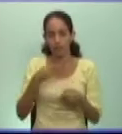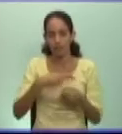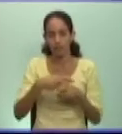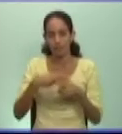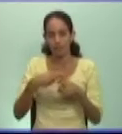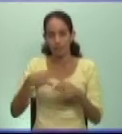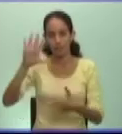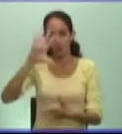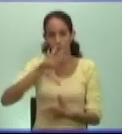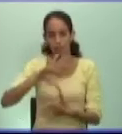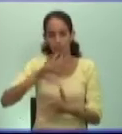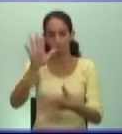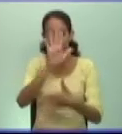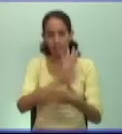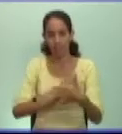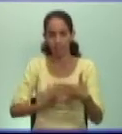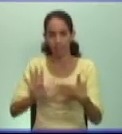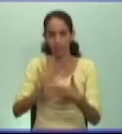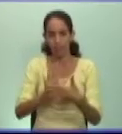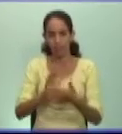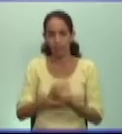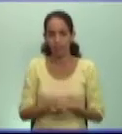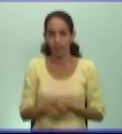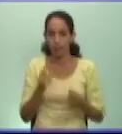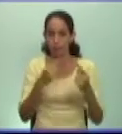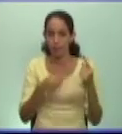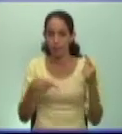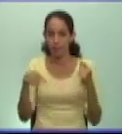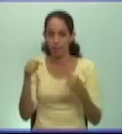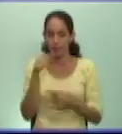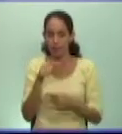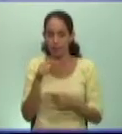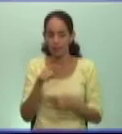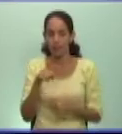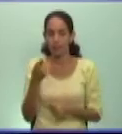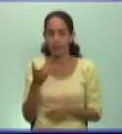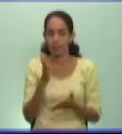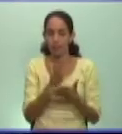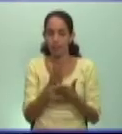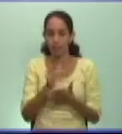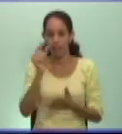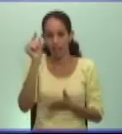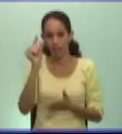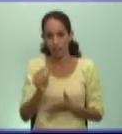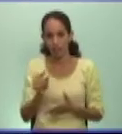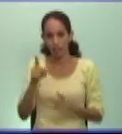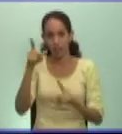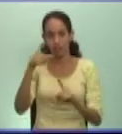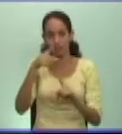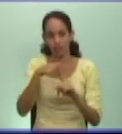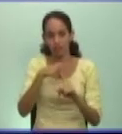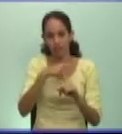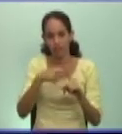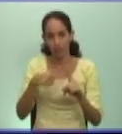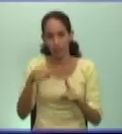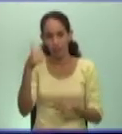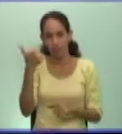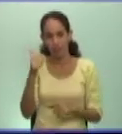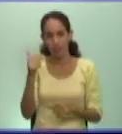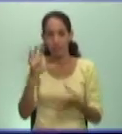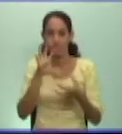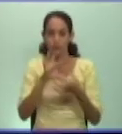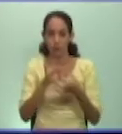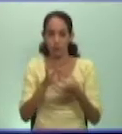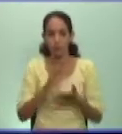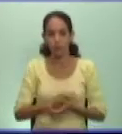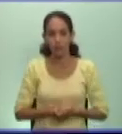que es una Historia de América sobre todo para los estudiantes del 10º grado y el primer año de la enseñanza técnica y profesional. Como